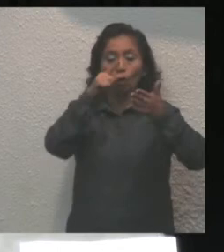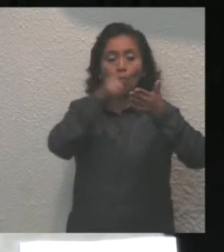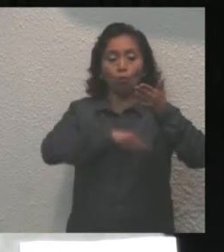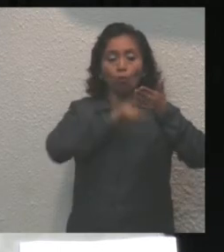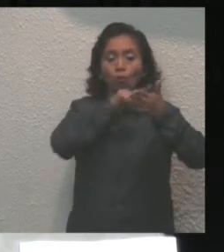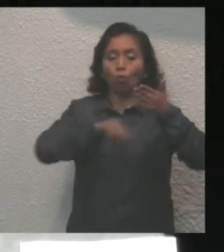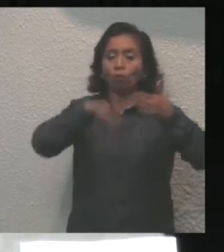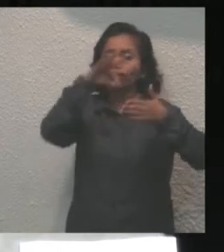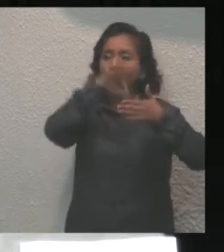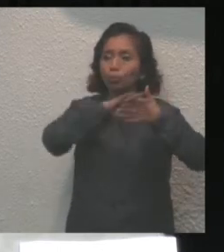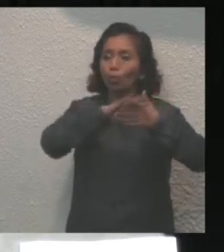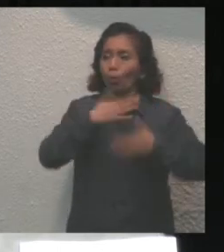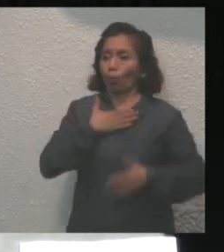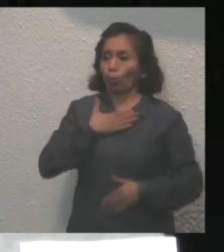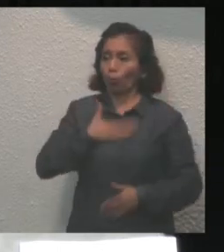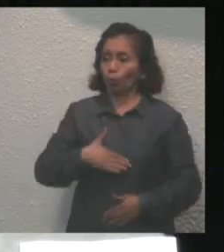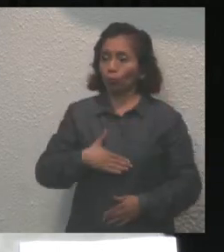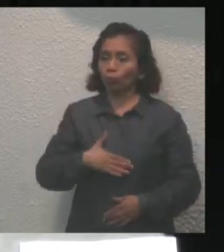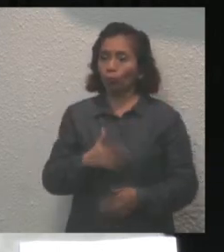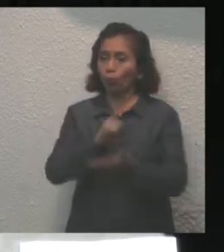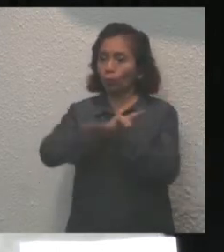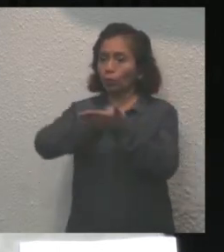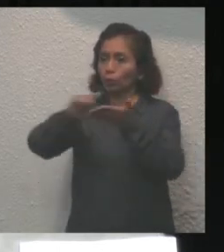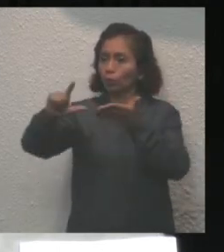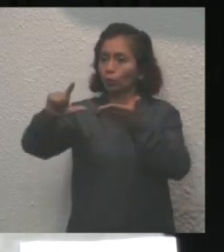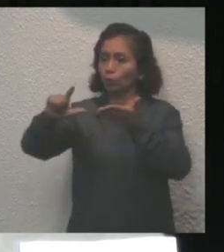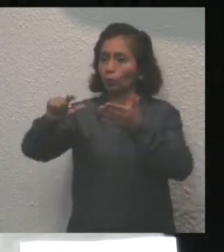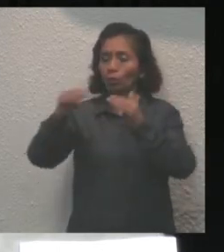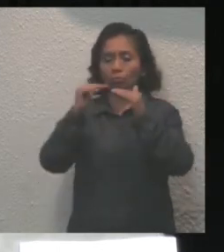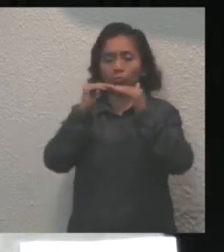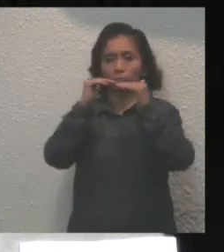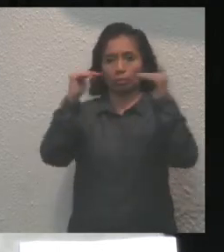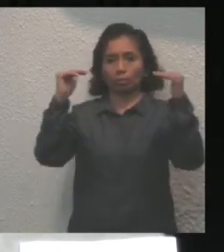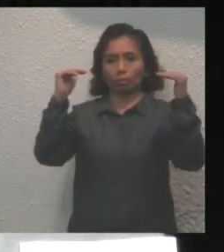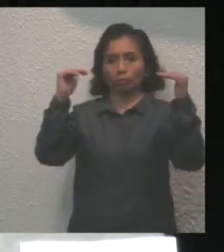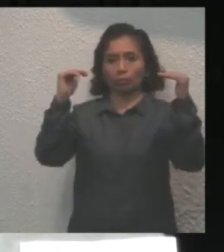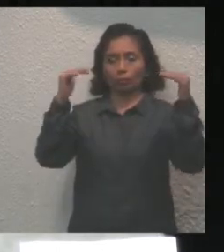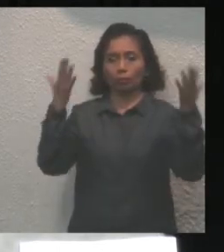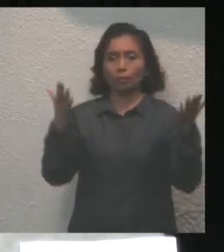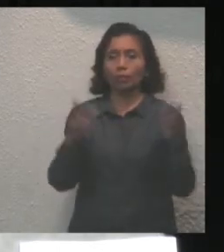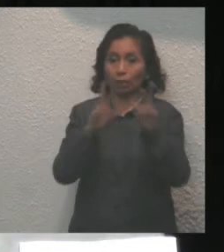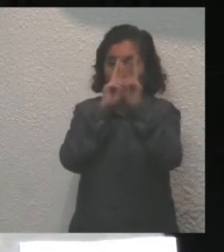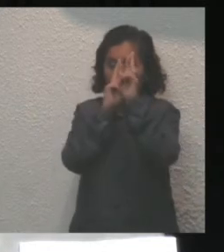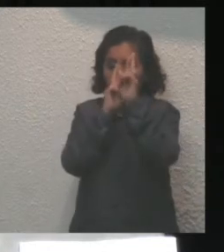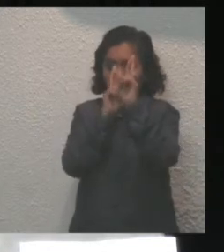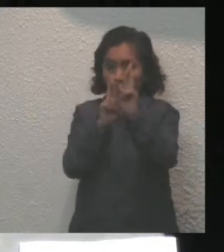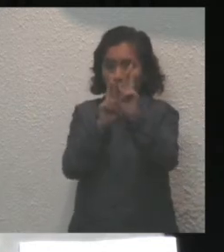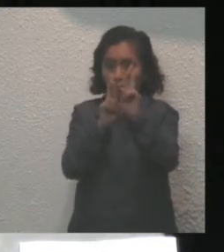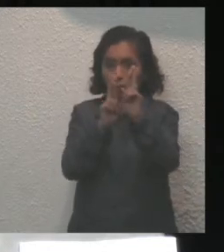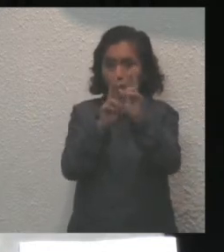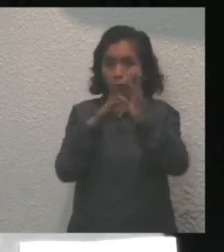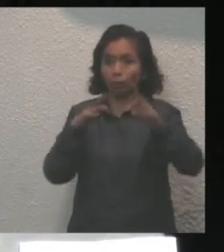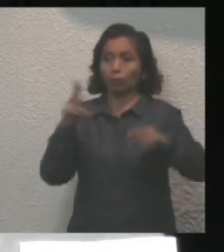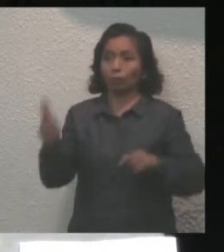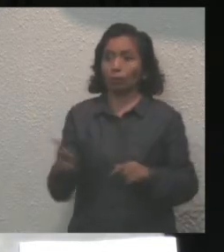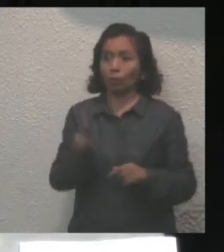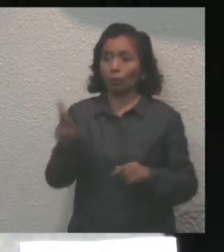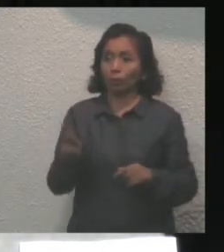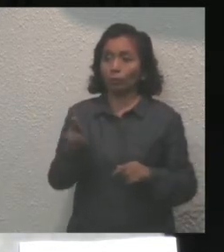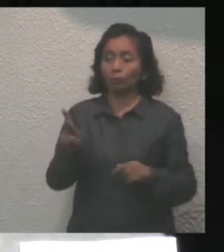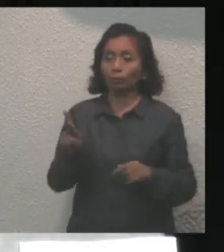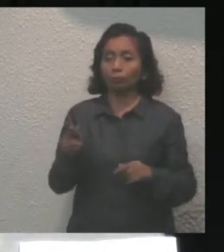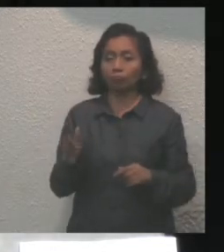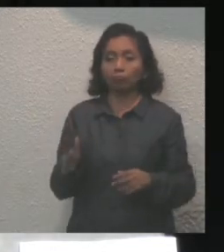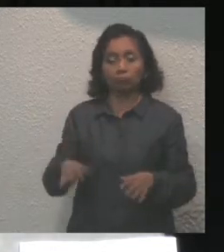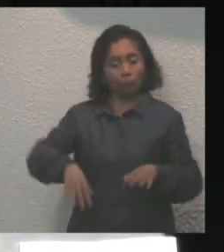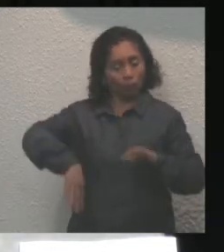sucesión justo, limpio y equitativo, y que el respeto a la voluntad del pueblo